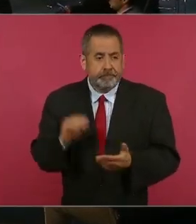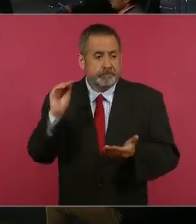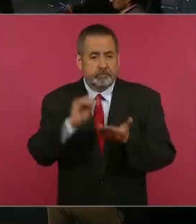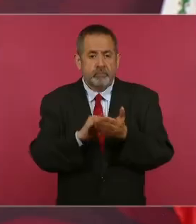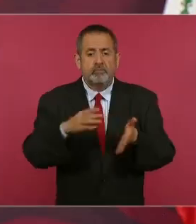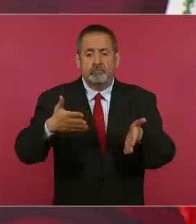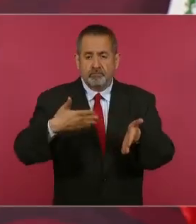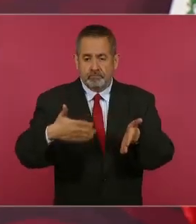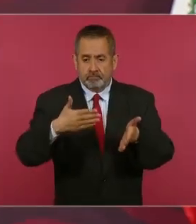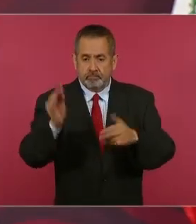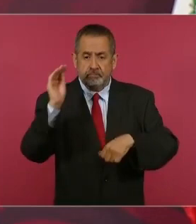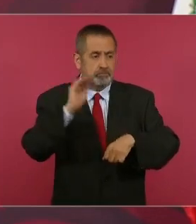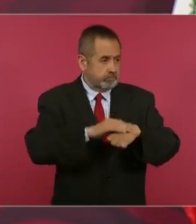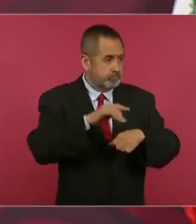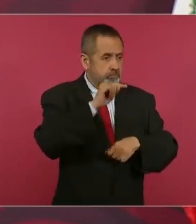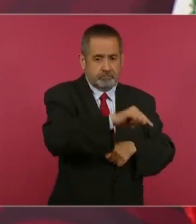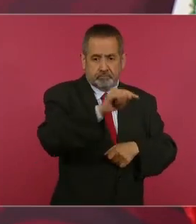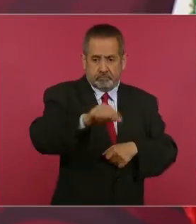instalándose las cocinas